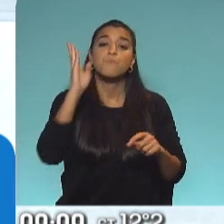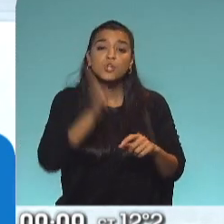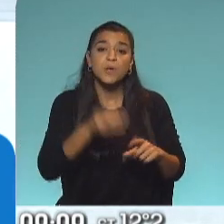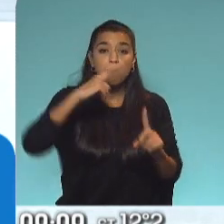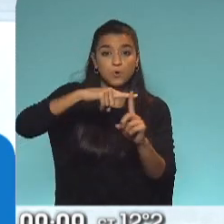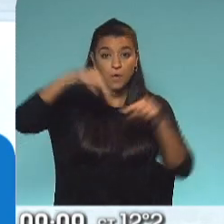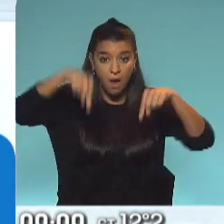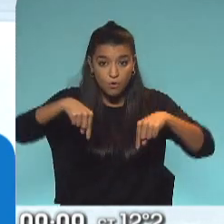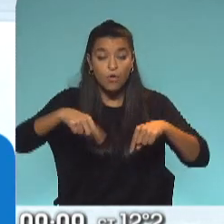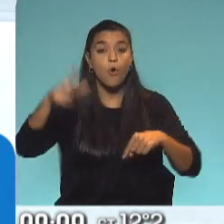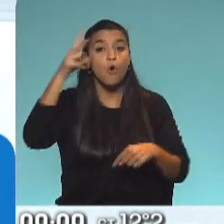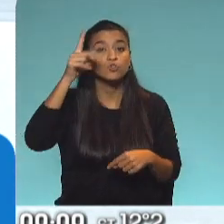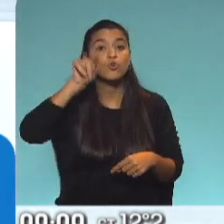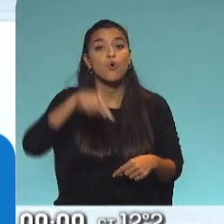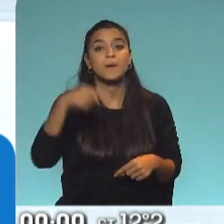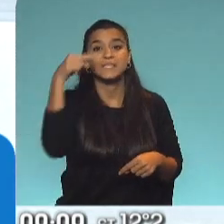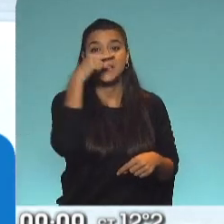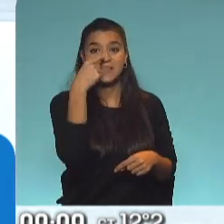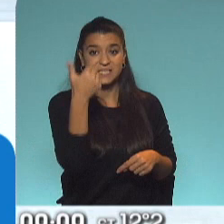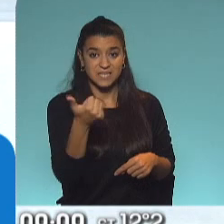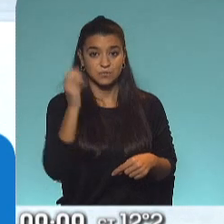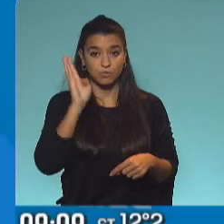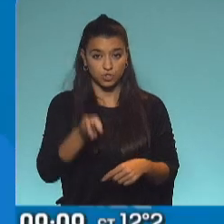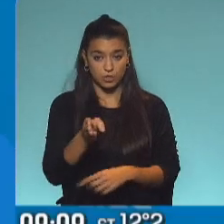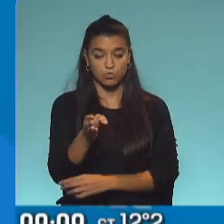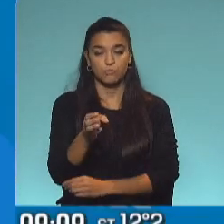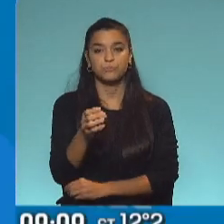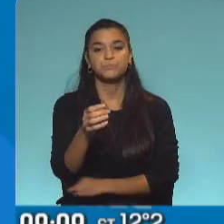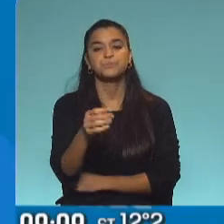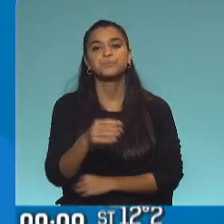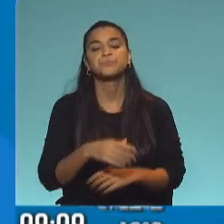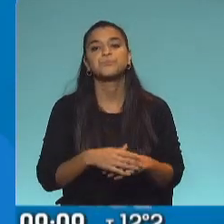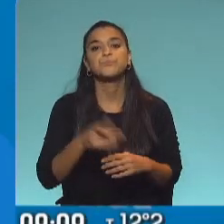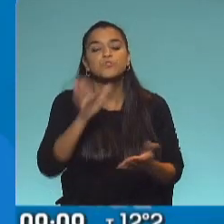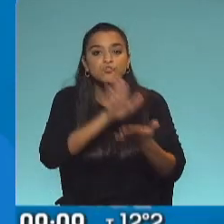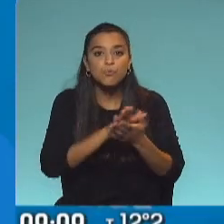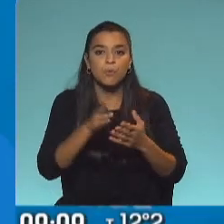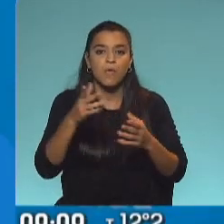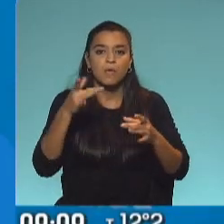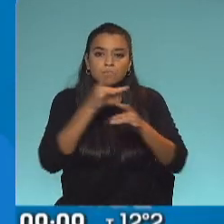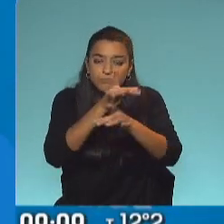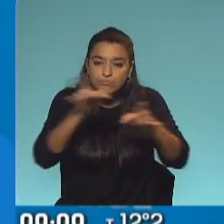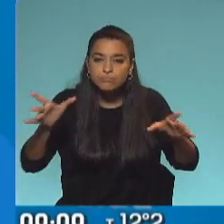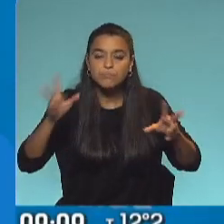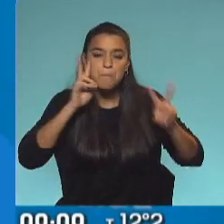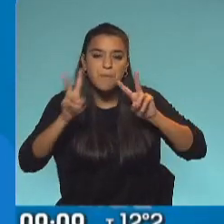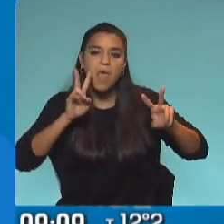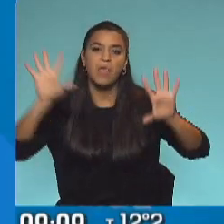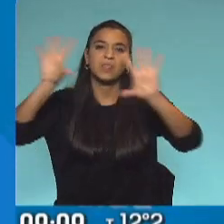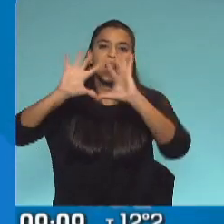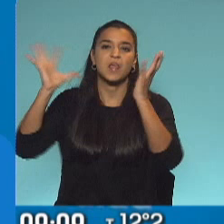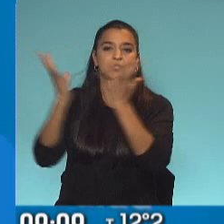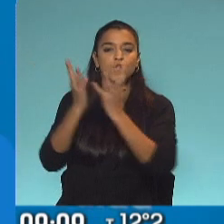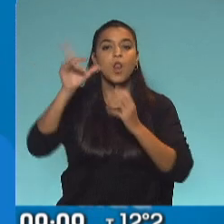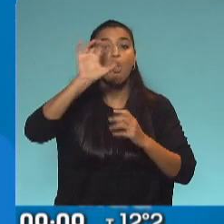actualmente es de 8 76% desde el punto de vista epidemiológico con mirada internacional la